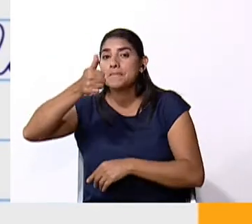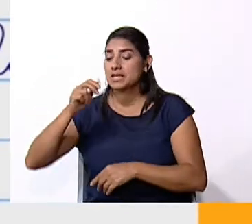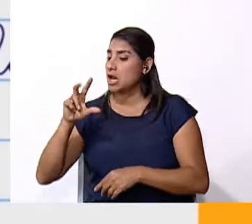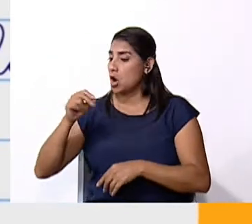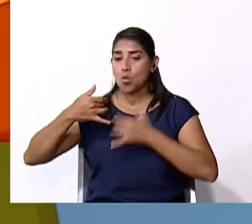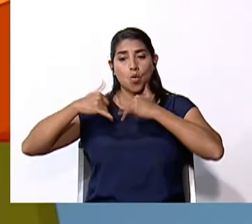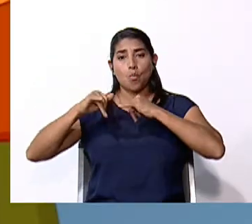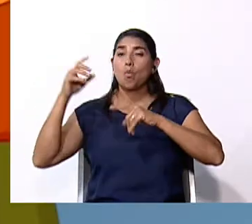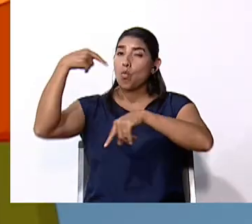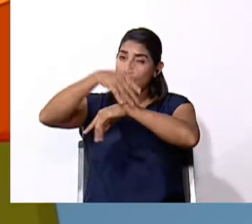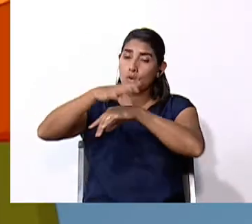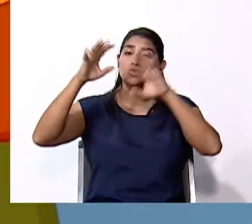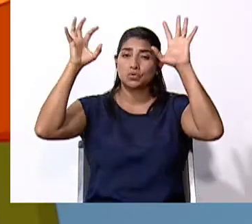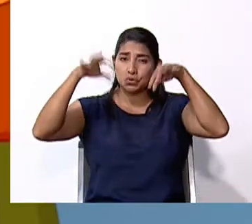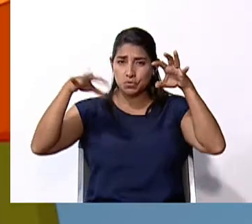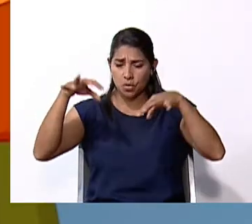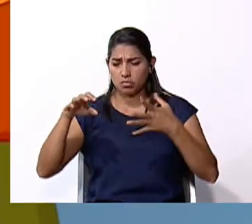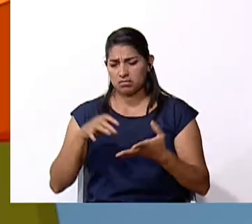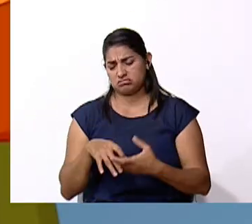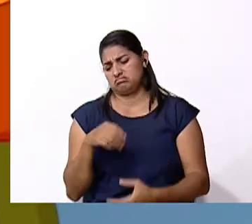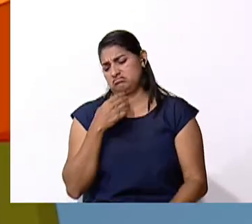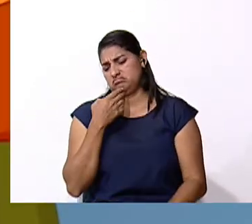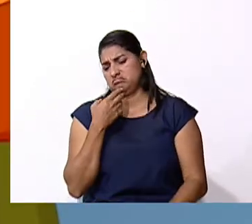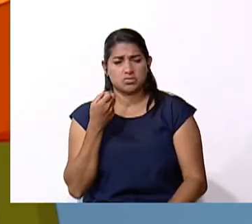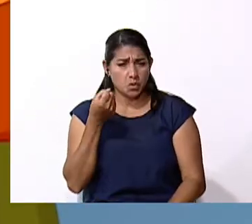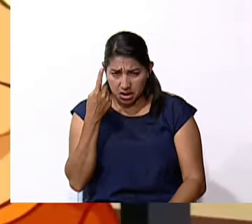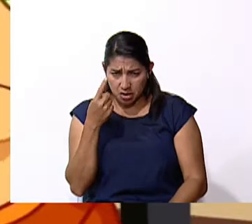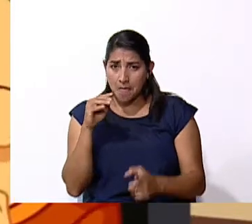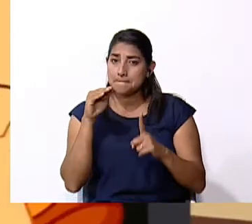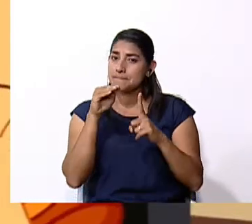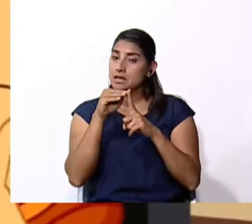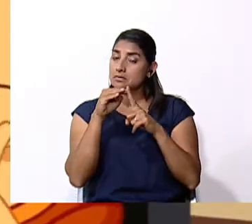jugamos aunque llueva. Escríbele otro mensaje usando los